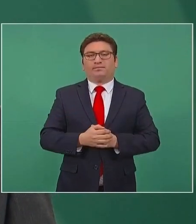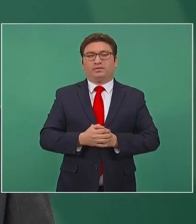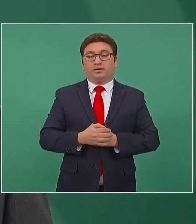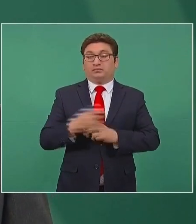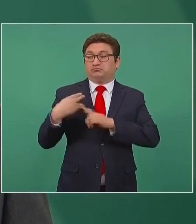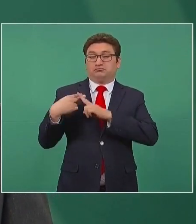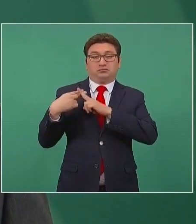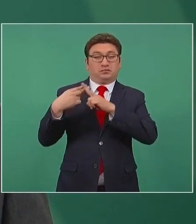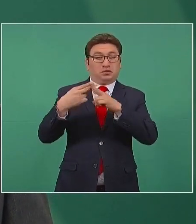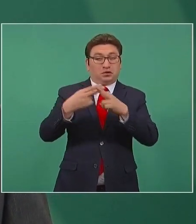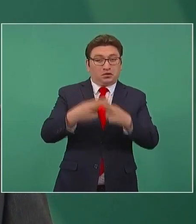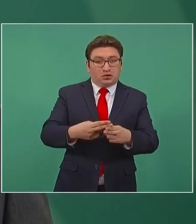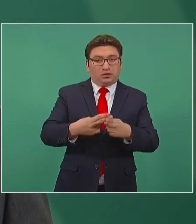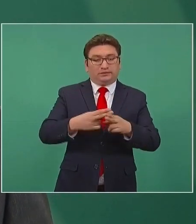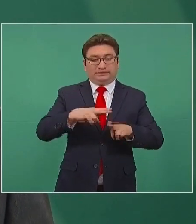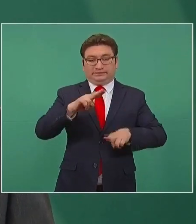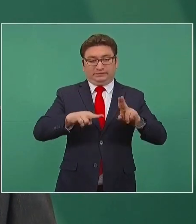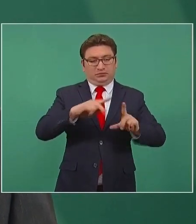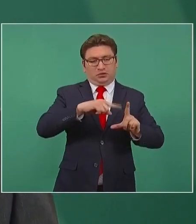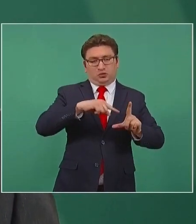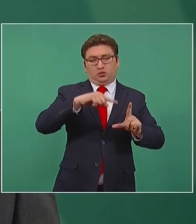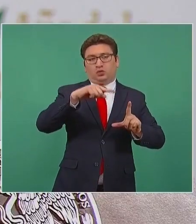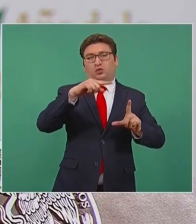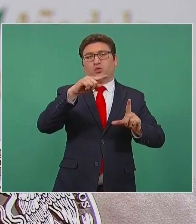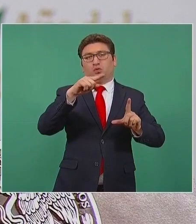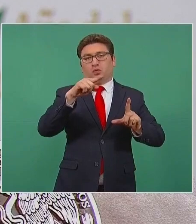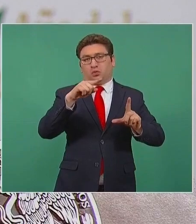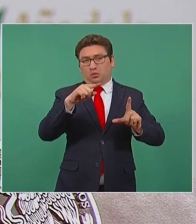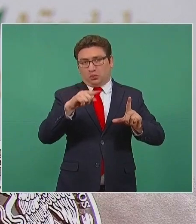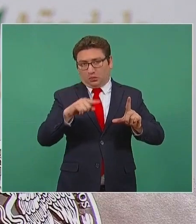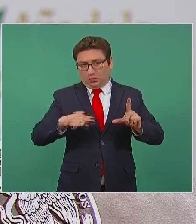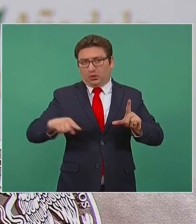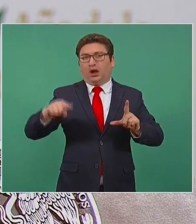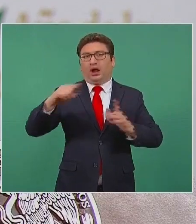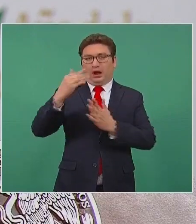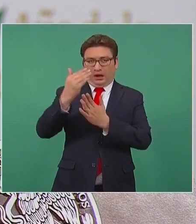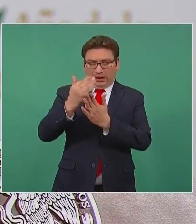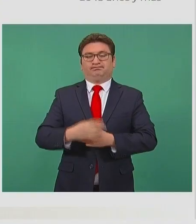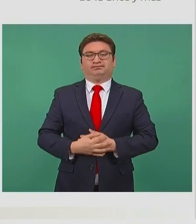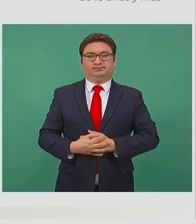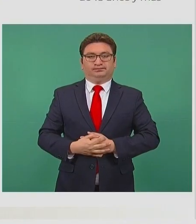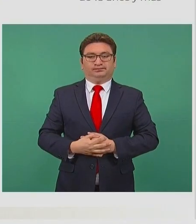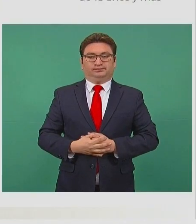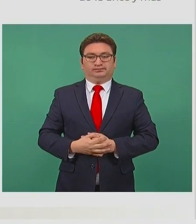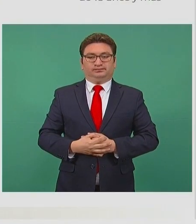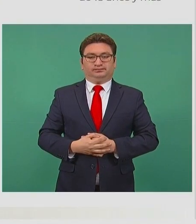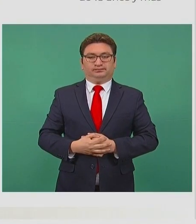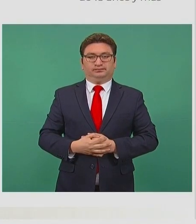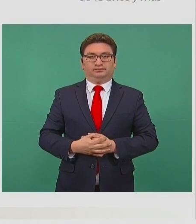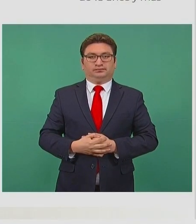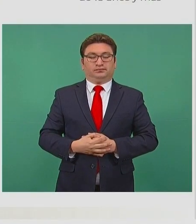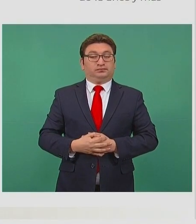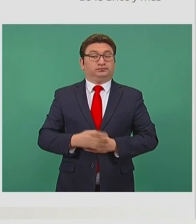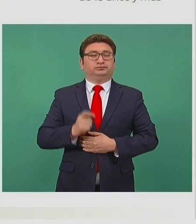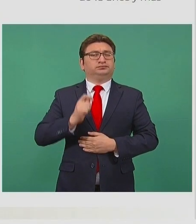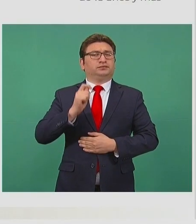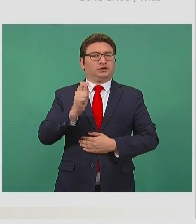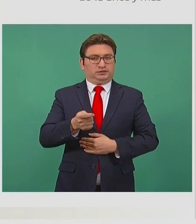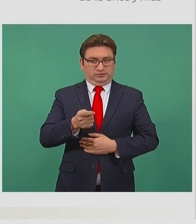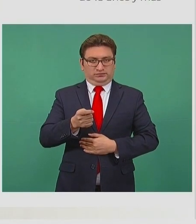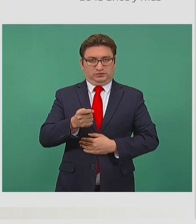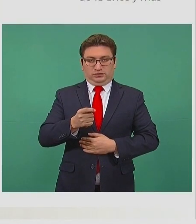estados que no superan aún el 80% de población vacunada contra el cob y 19 esto nos lleva a la cobertura